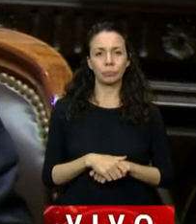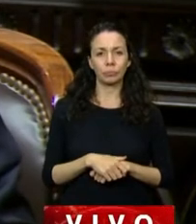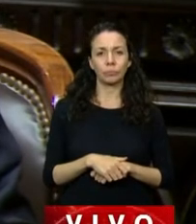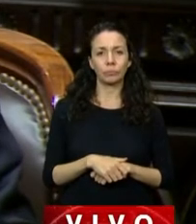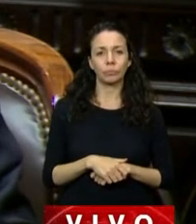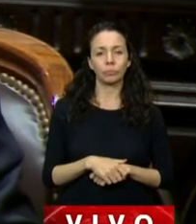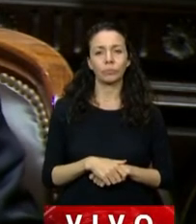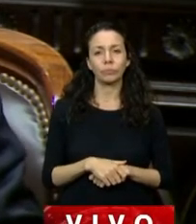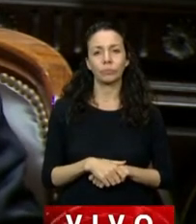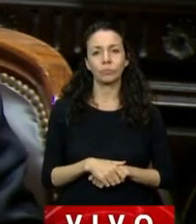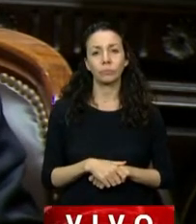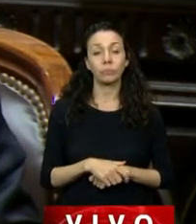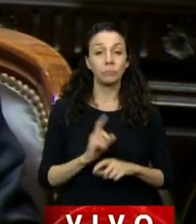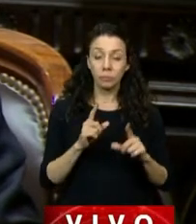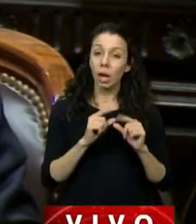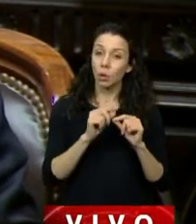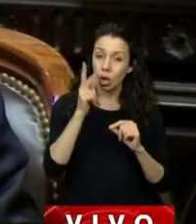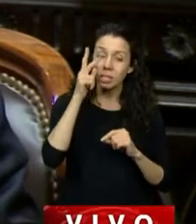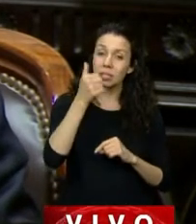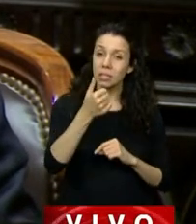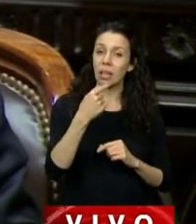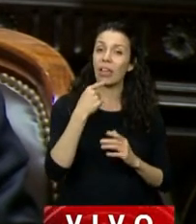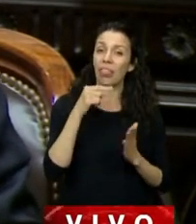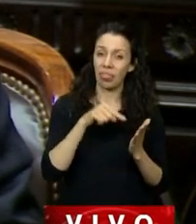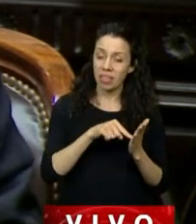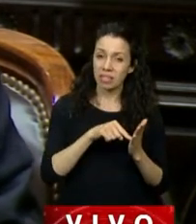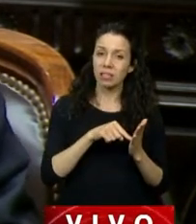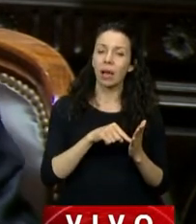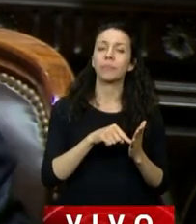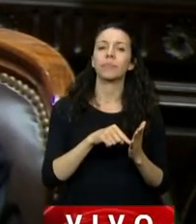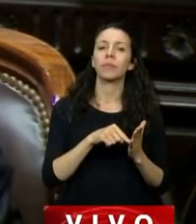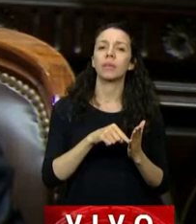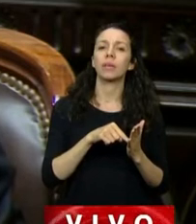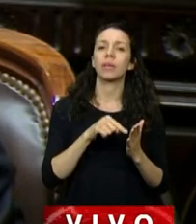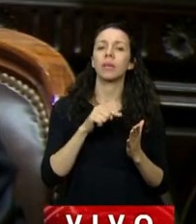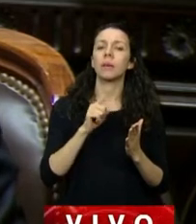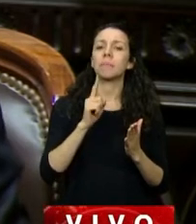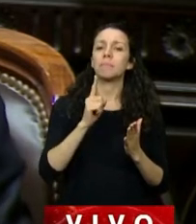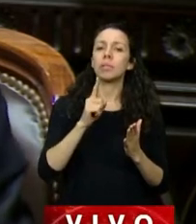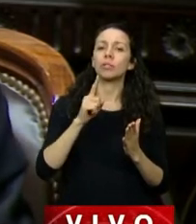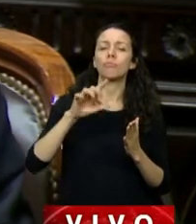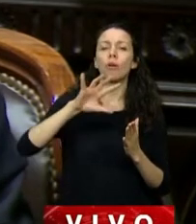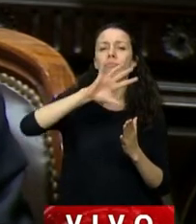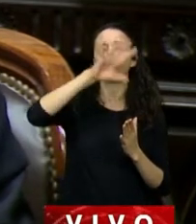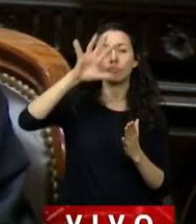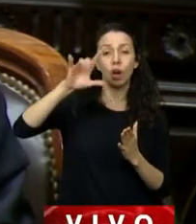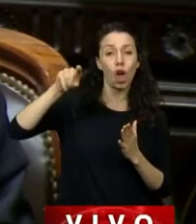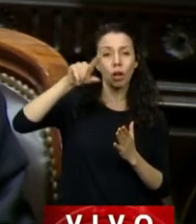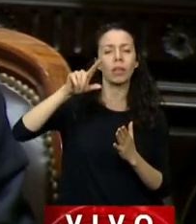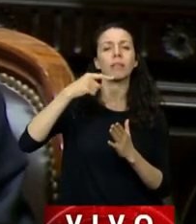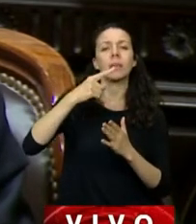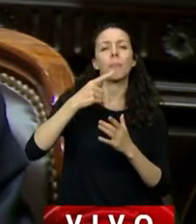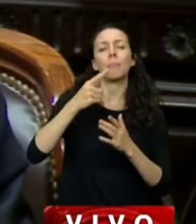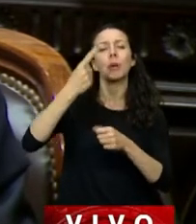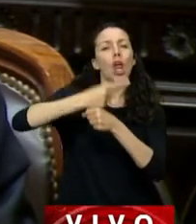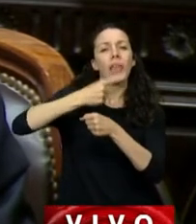Dice que en el artículo 86 del orden del día, donde establece la iniciativa del corredor bioceánico, donde se priorizan los proyectos